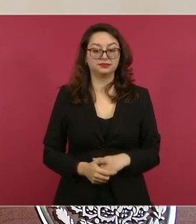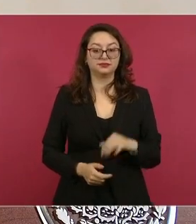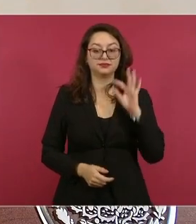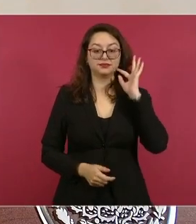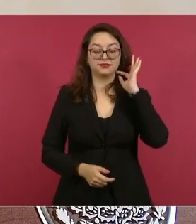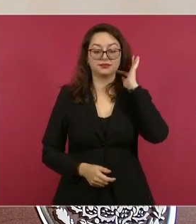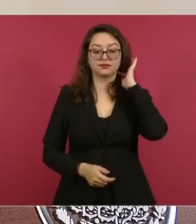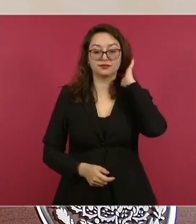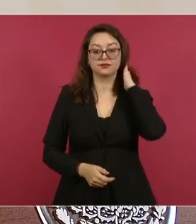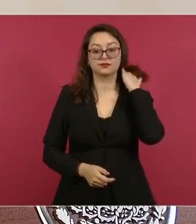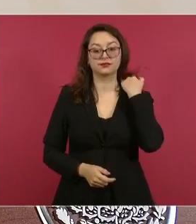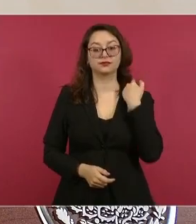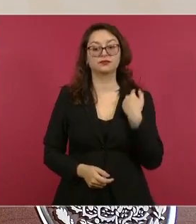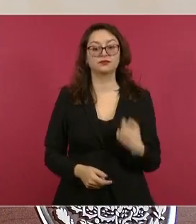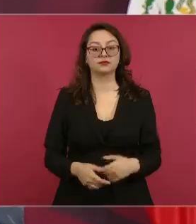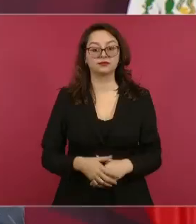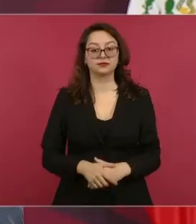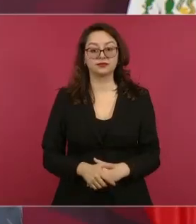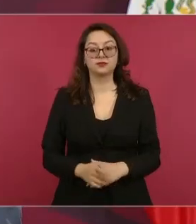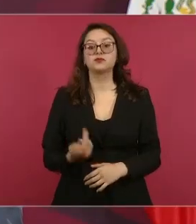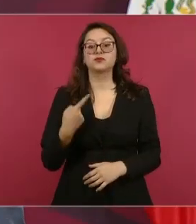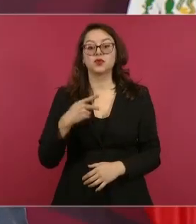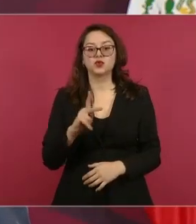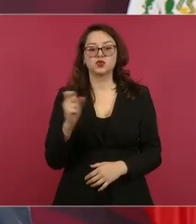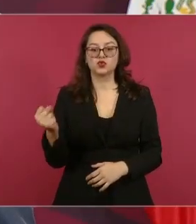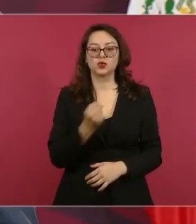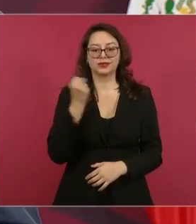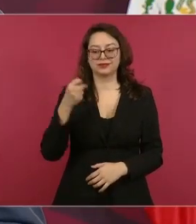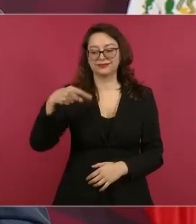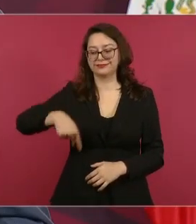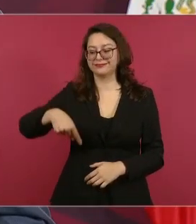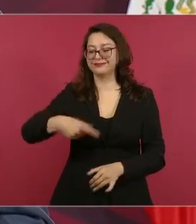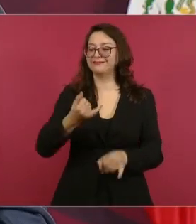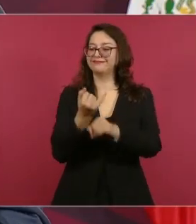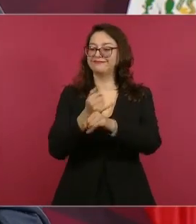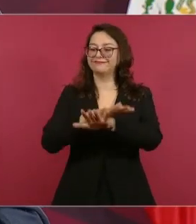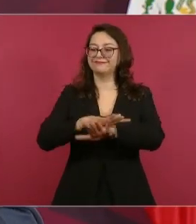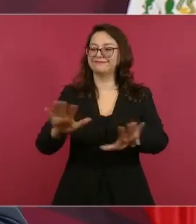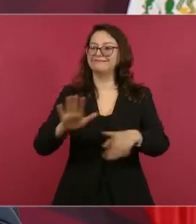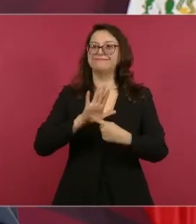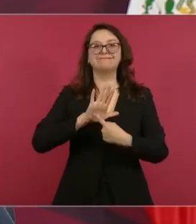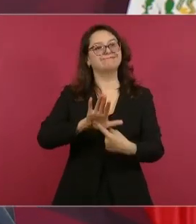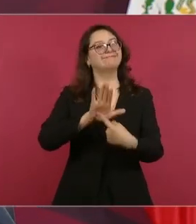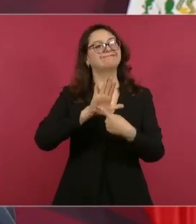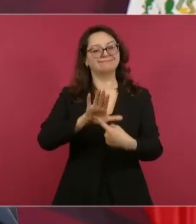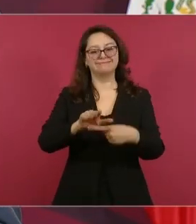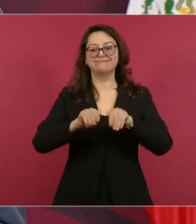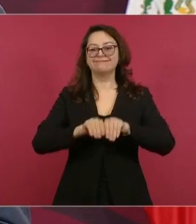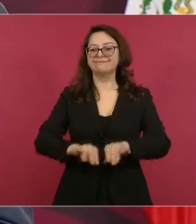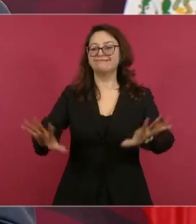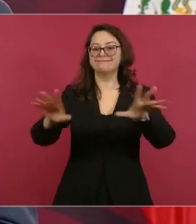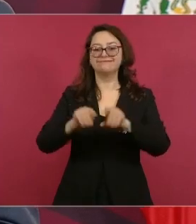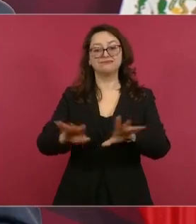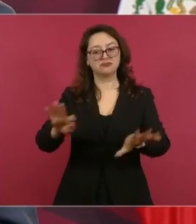Pero afortunadamente existe la mañanera. Y por eso,